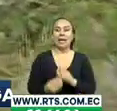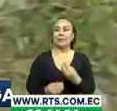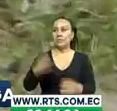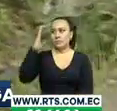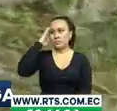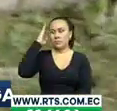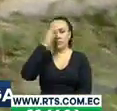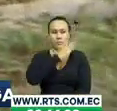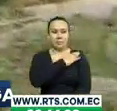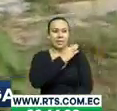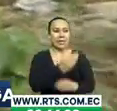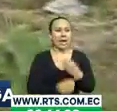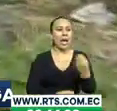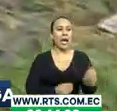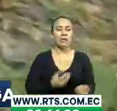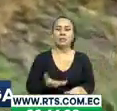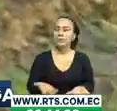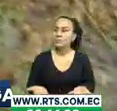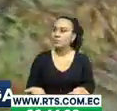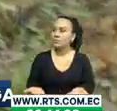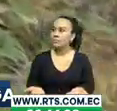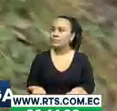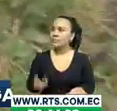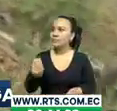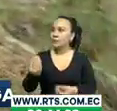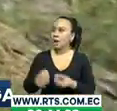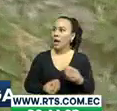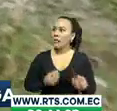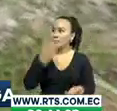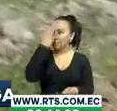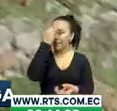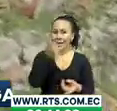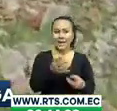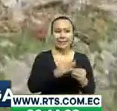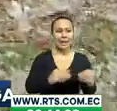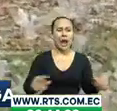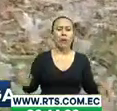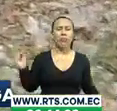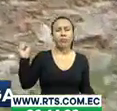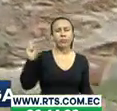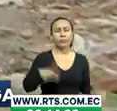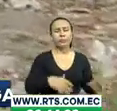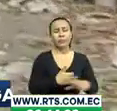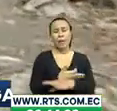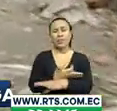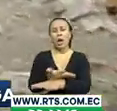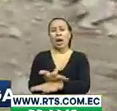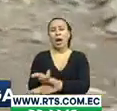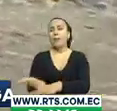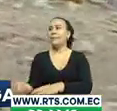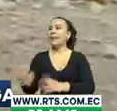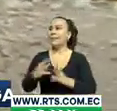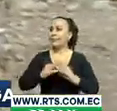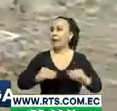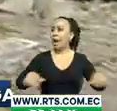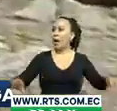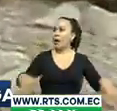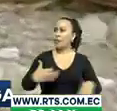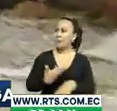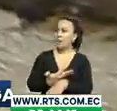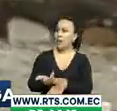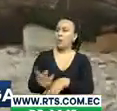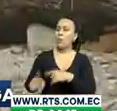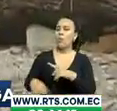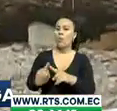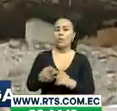la Armada, qué hace la Armada. Digamos, porque estas tierras ya tienen botadas. Ellos te dan lujo de tener estas tierras botadas cuando hay